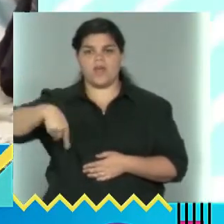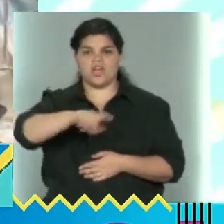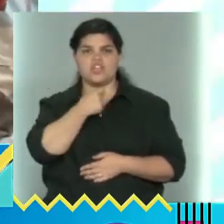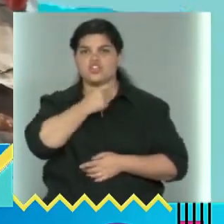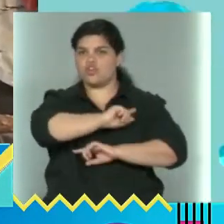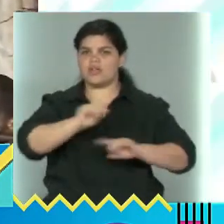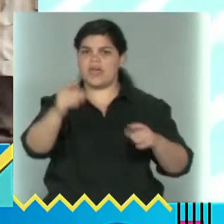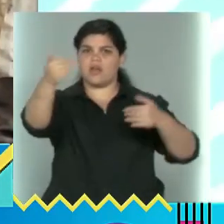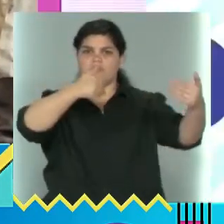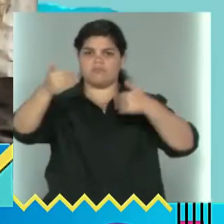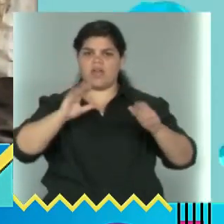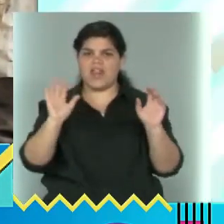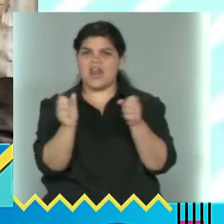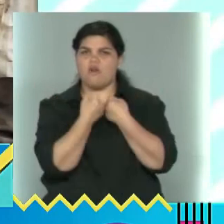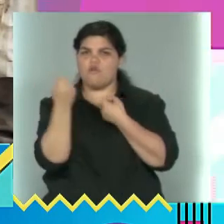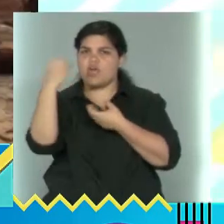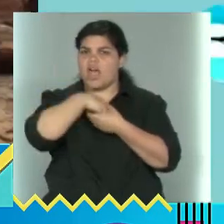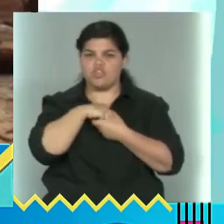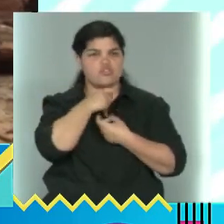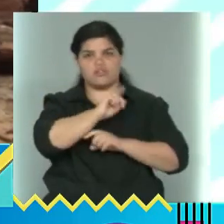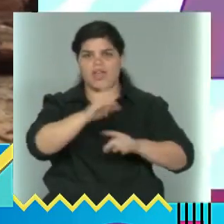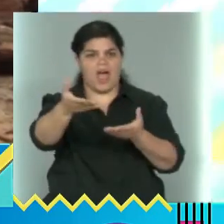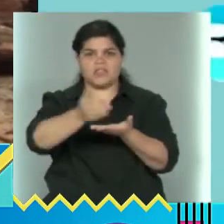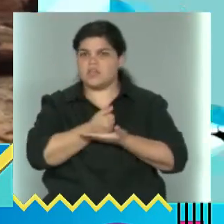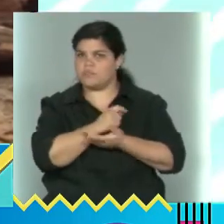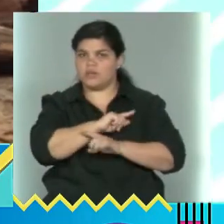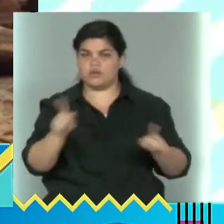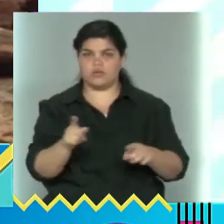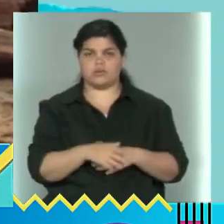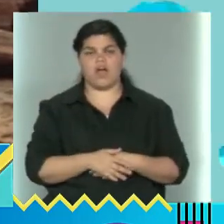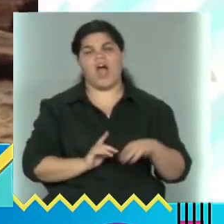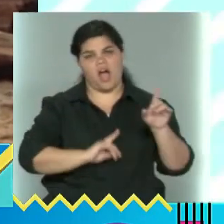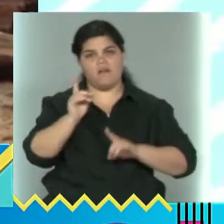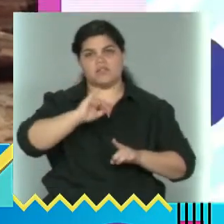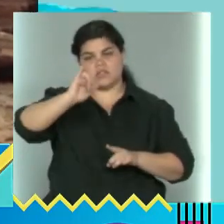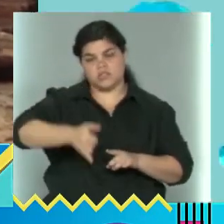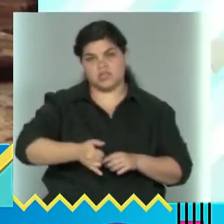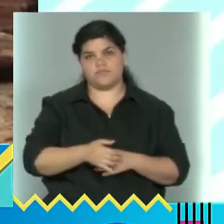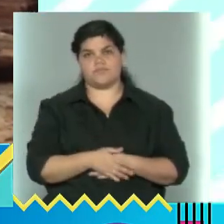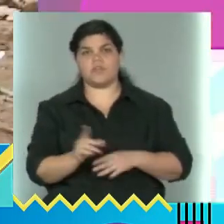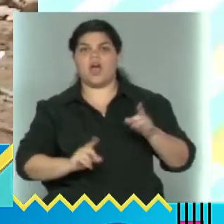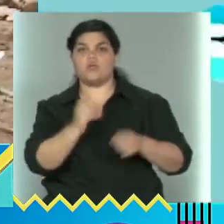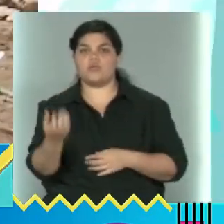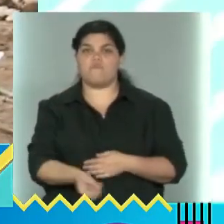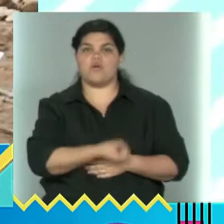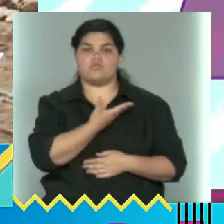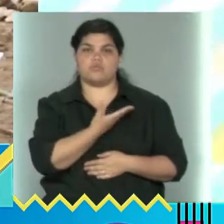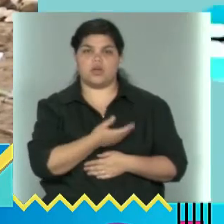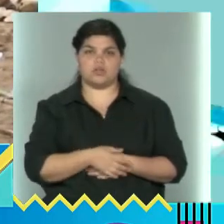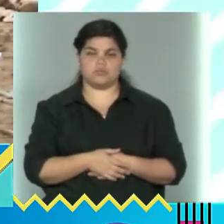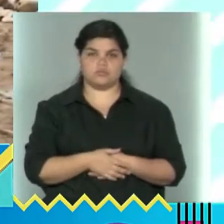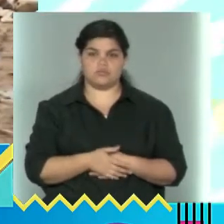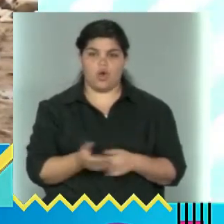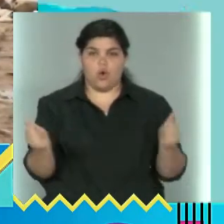recibir a los refugiados, que por supuesto que están las excepciones, ¿no? La mayoría de los voluntarios que